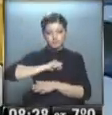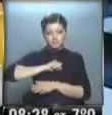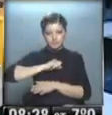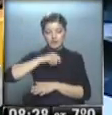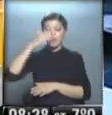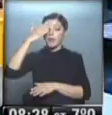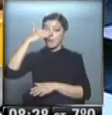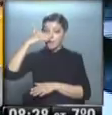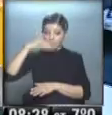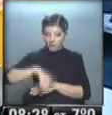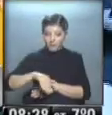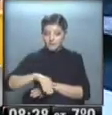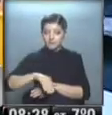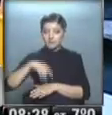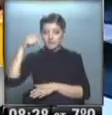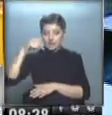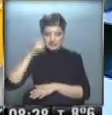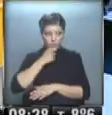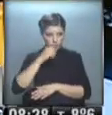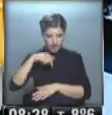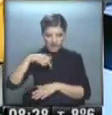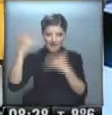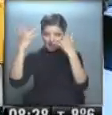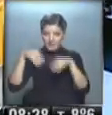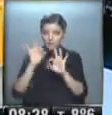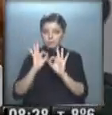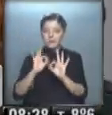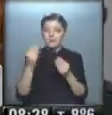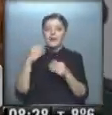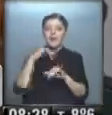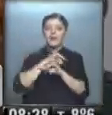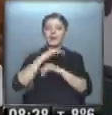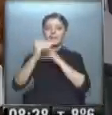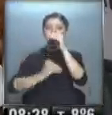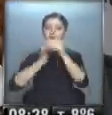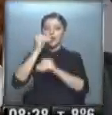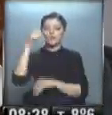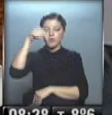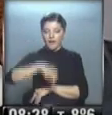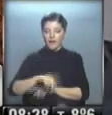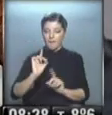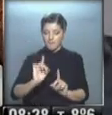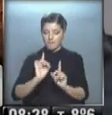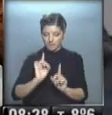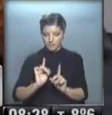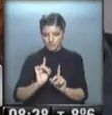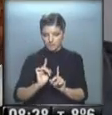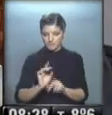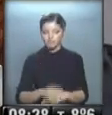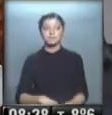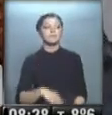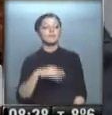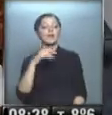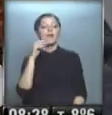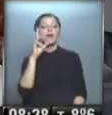tenida esta red, la idea es que el desarrollo se dé para generar contenidos locales. ¿Propiamente desde